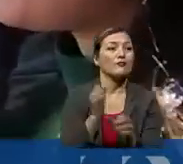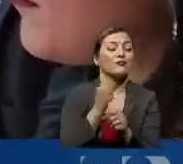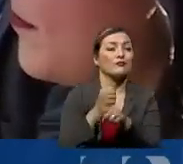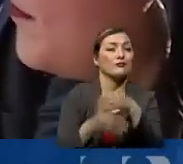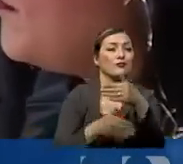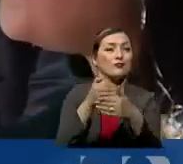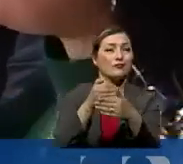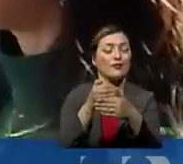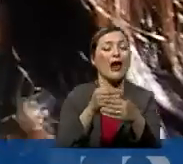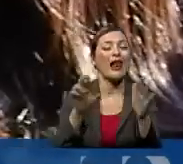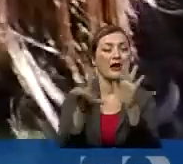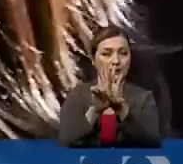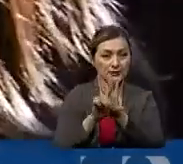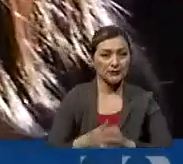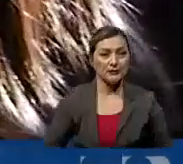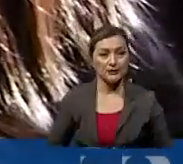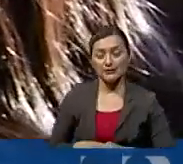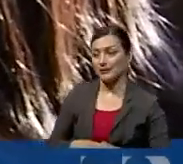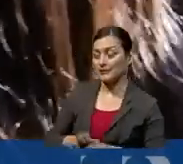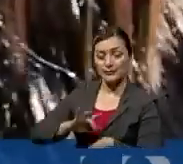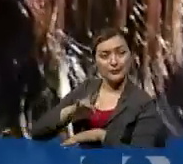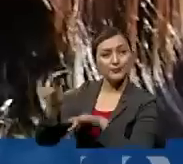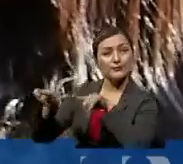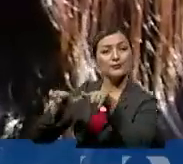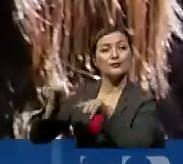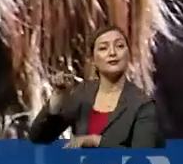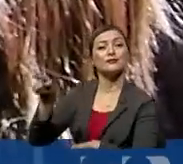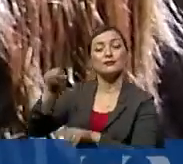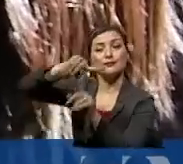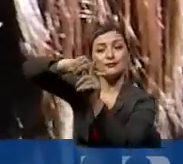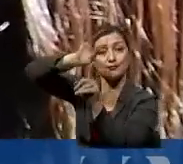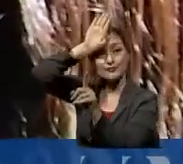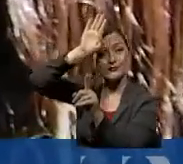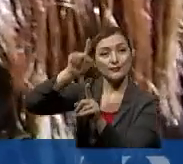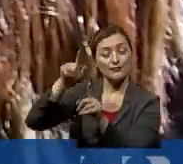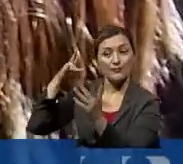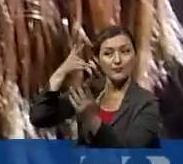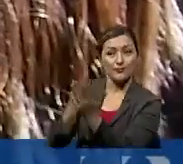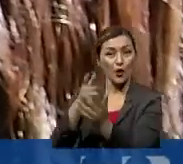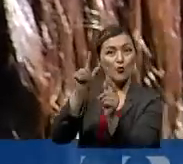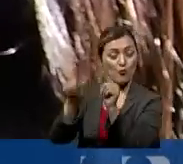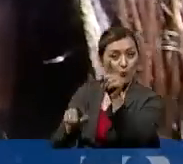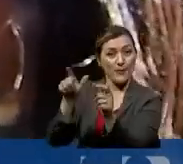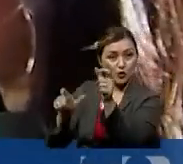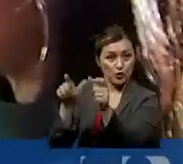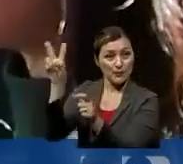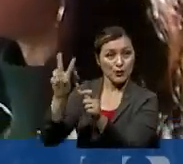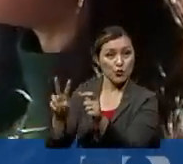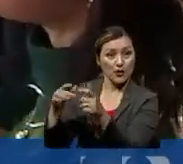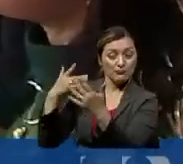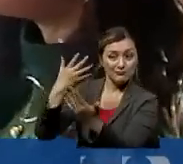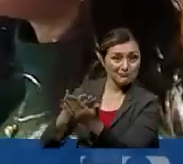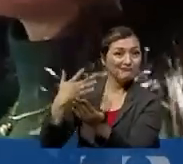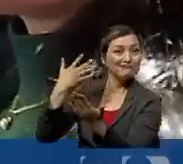ese proceso de regularización. Y ya desde muy temprano acá, en esta unidad móvil, en la Cruz del Papa, han empezado a llegar de a poco ciudadanos venezolanos. ¿Cómo